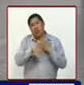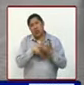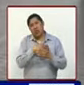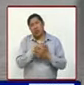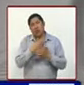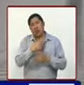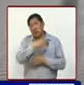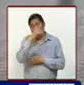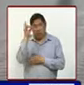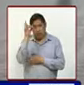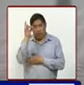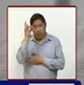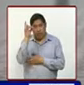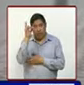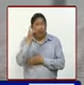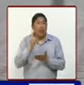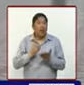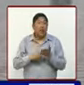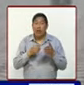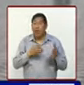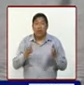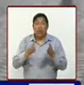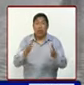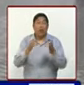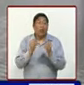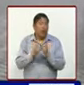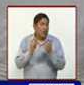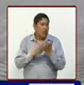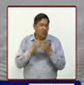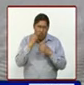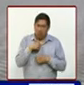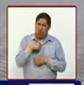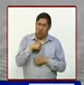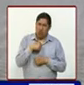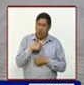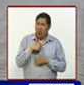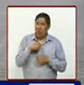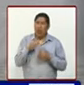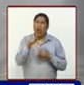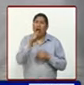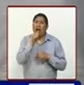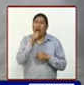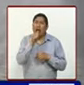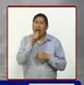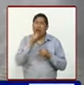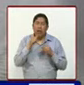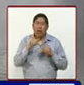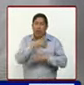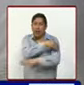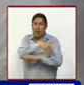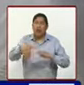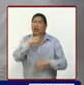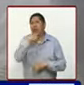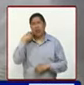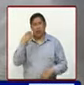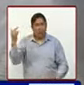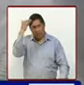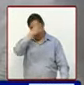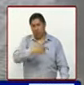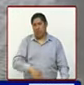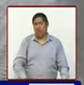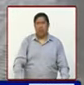el territorio nacional. De esta manera, con esta agresividad, pasaba el agua en Río Seco, en la urbe